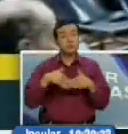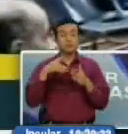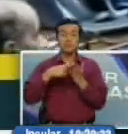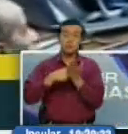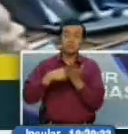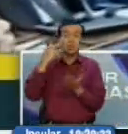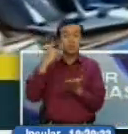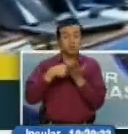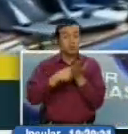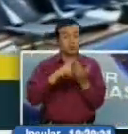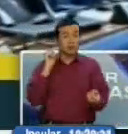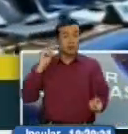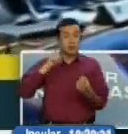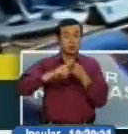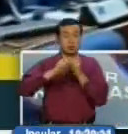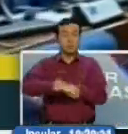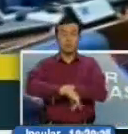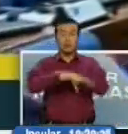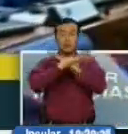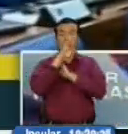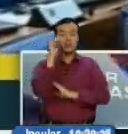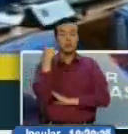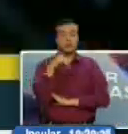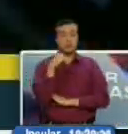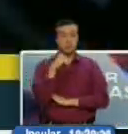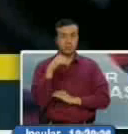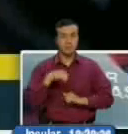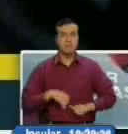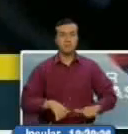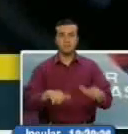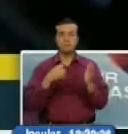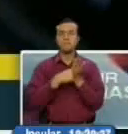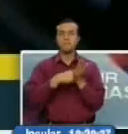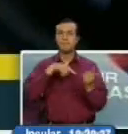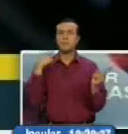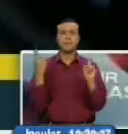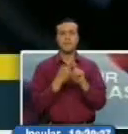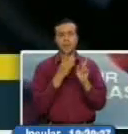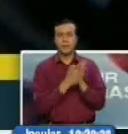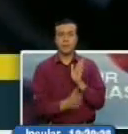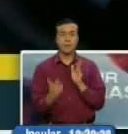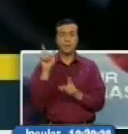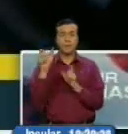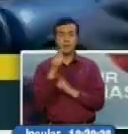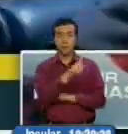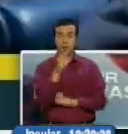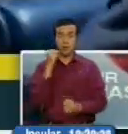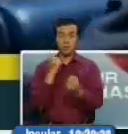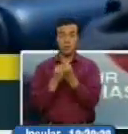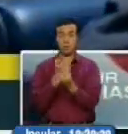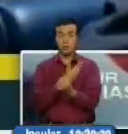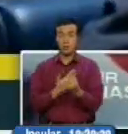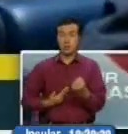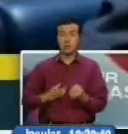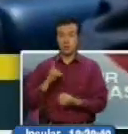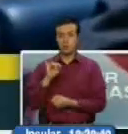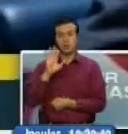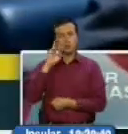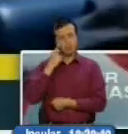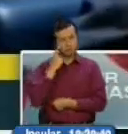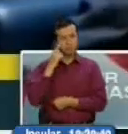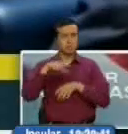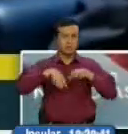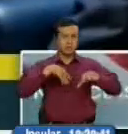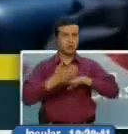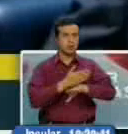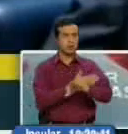puede extenderse hasta la madrugada de este miércoles. En la primera parte de la sesión, senadores que apoyan a Rousseff presentaron diversas acciones